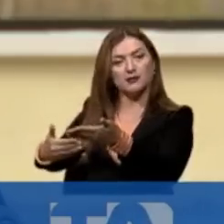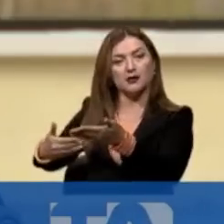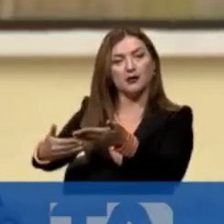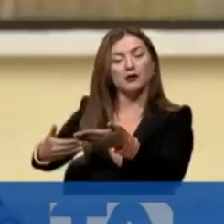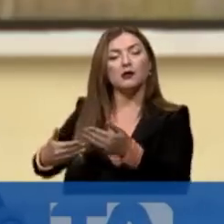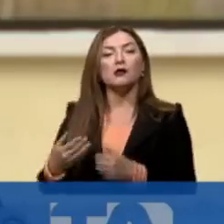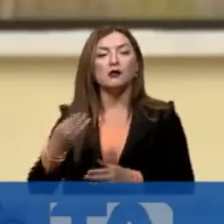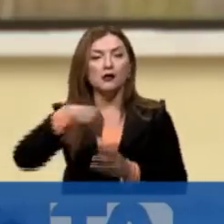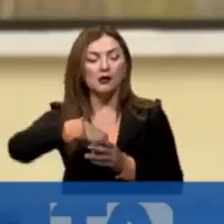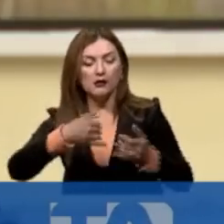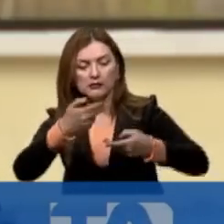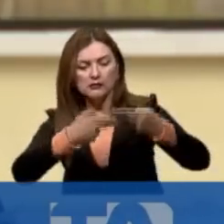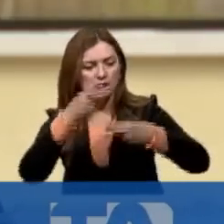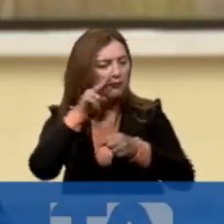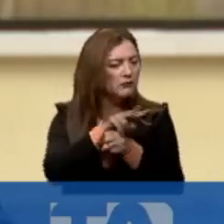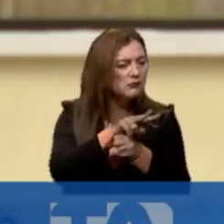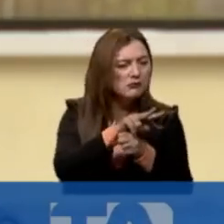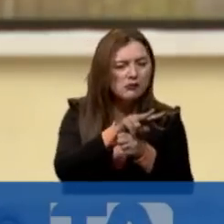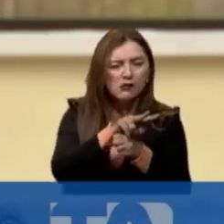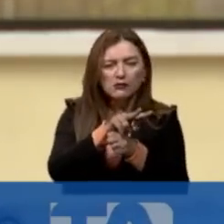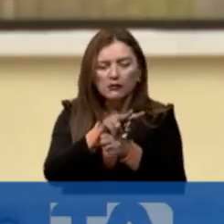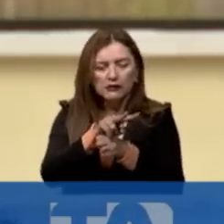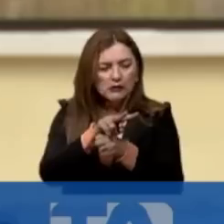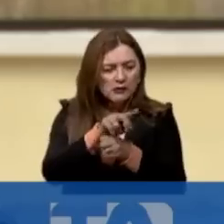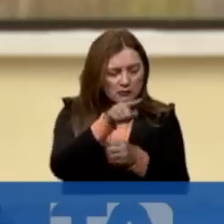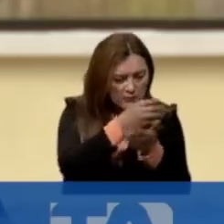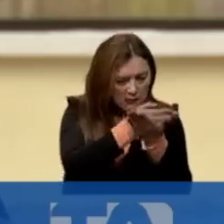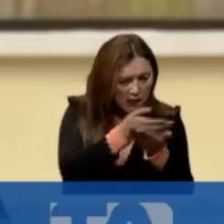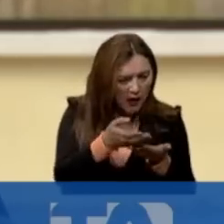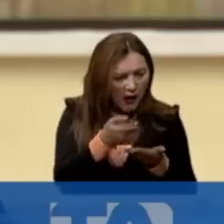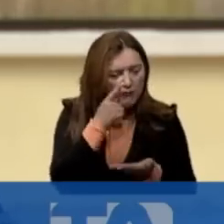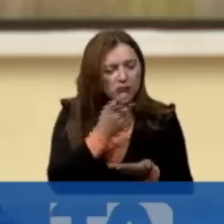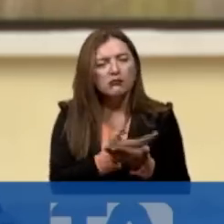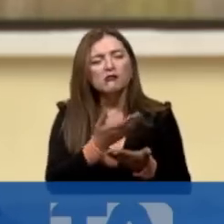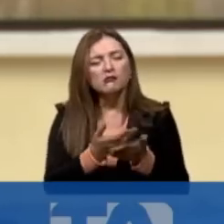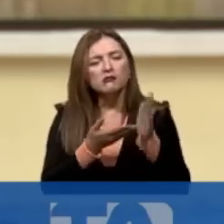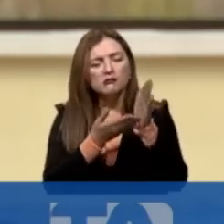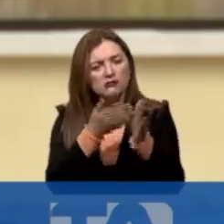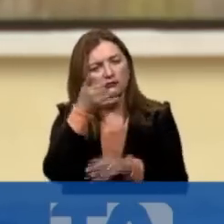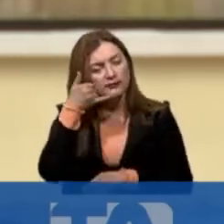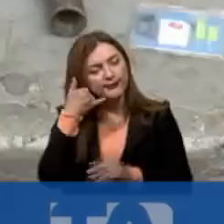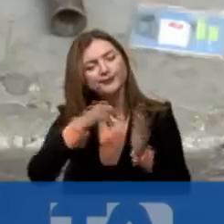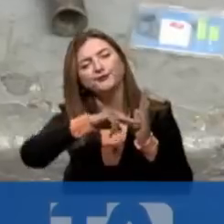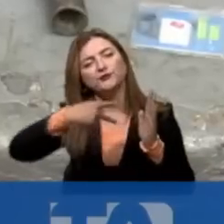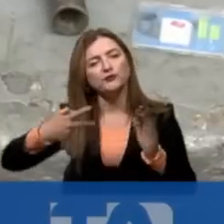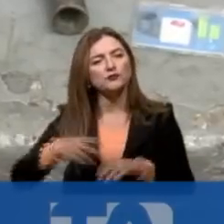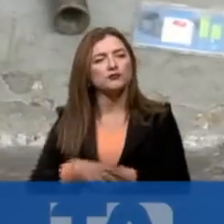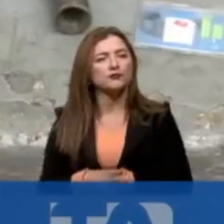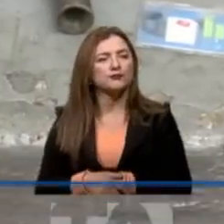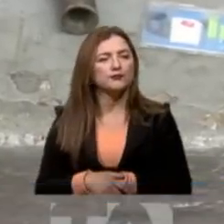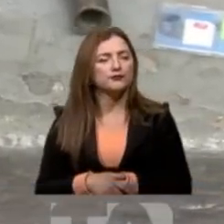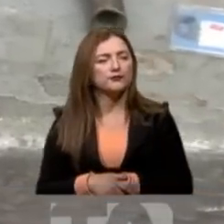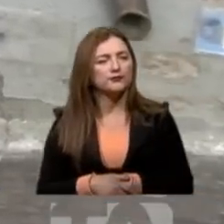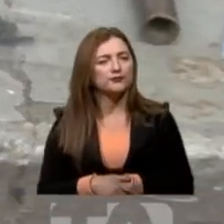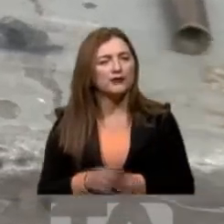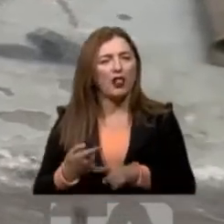al interior de los 2 locales, se lograron identificar varios accesorios como dispositivos tecnológicos. Eso